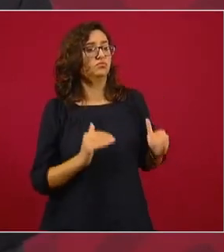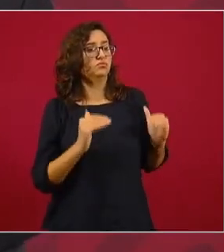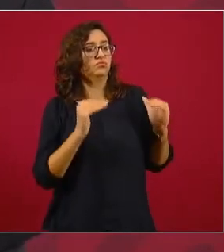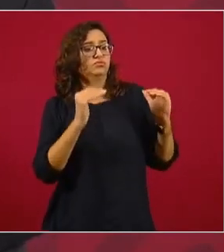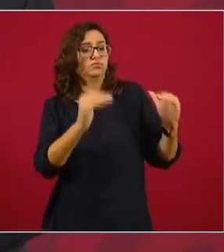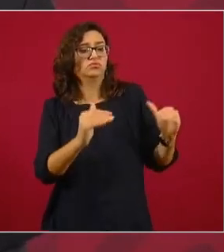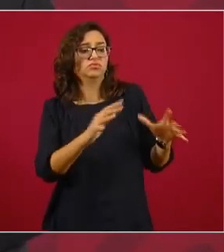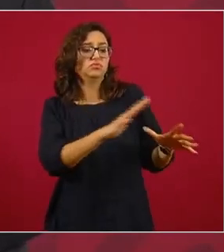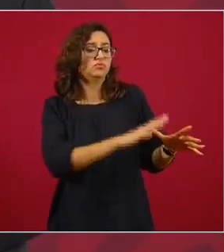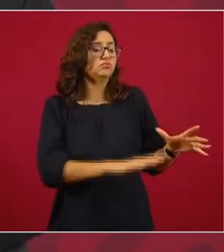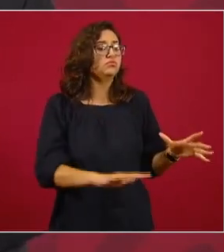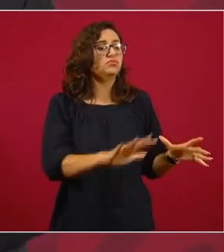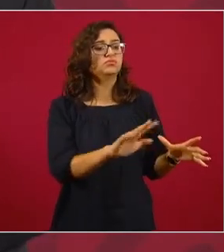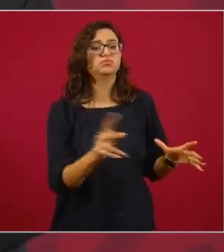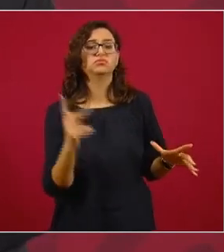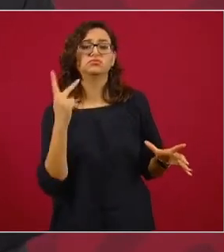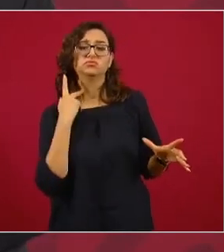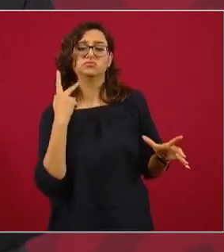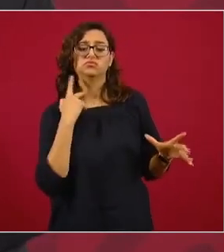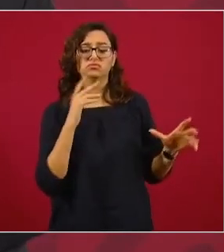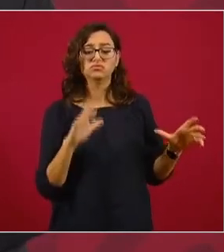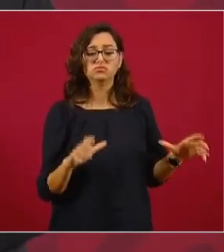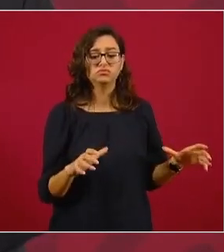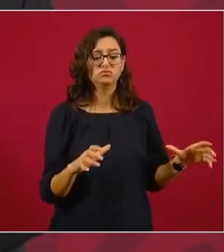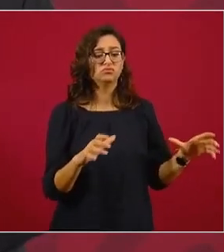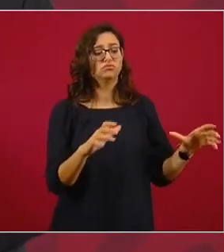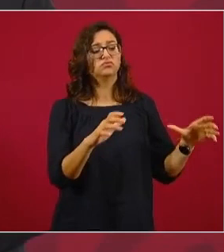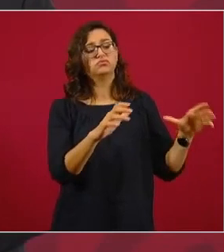o de la sociedad política,